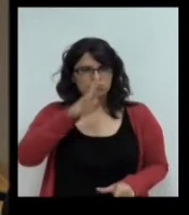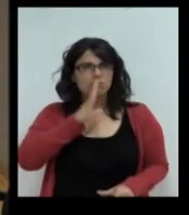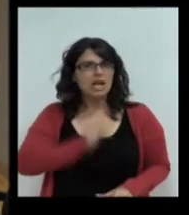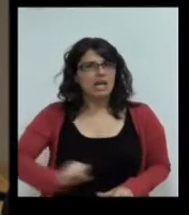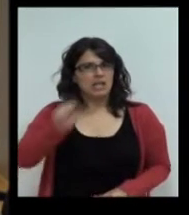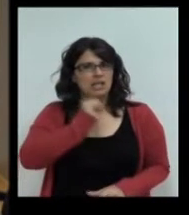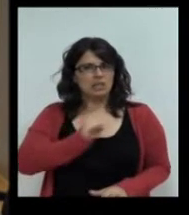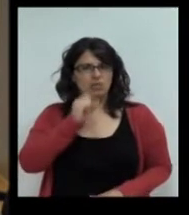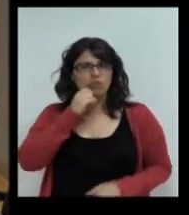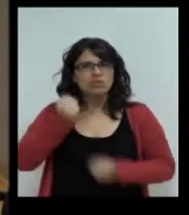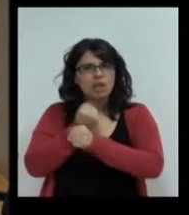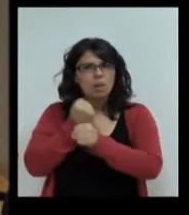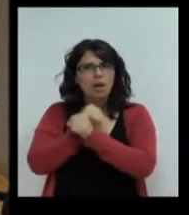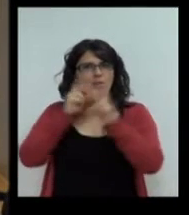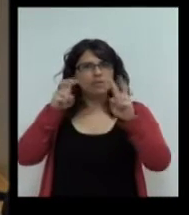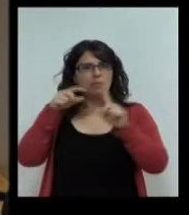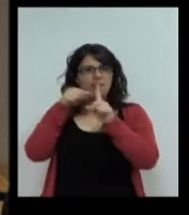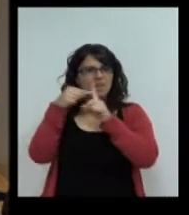trabajando en los indicadores, ¿no?